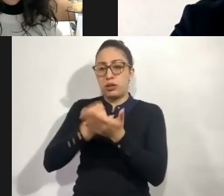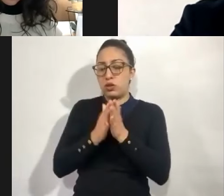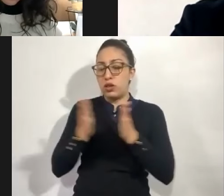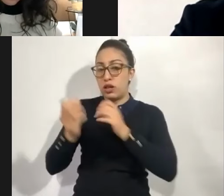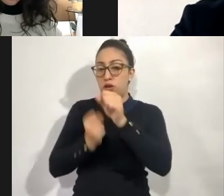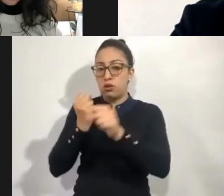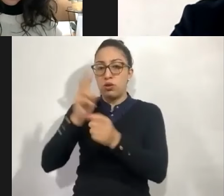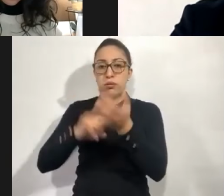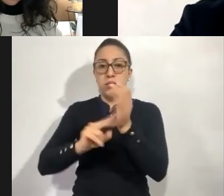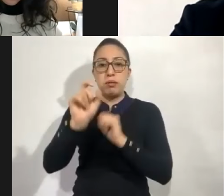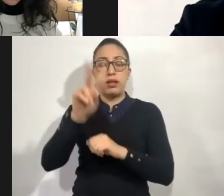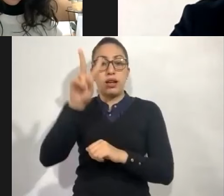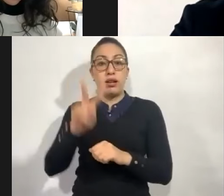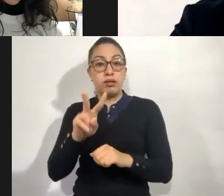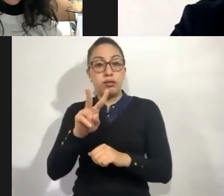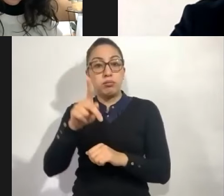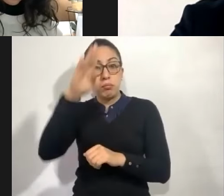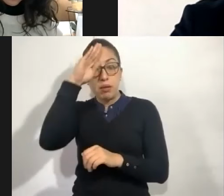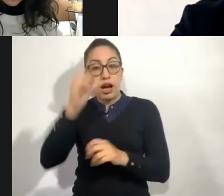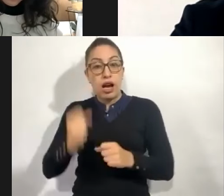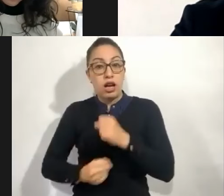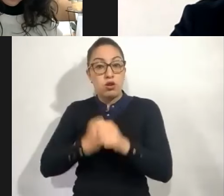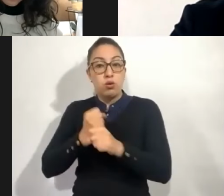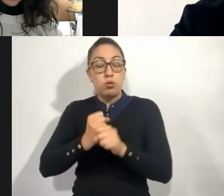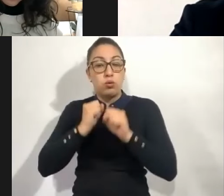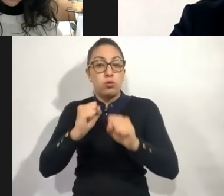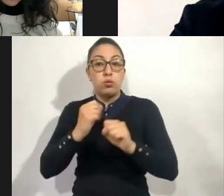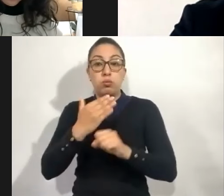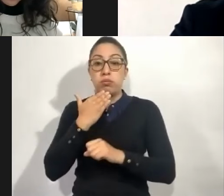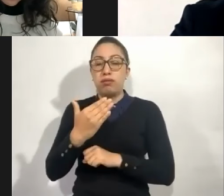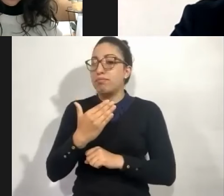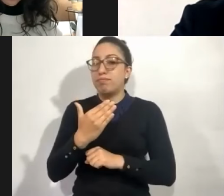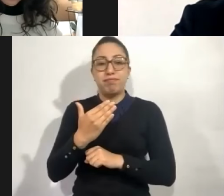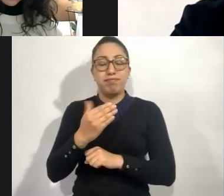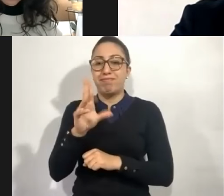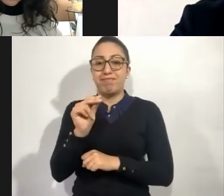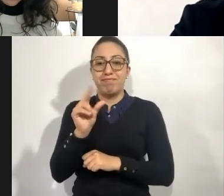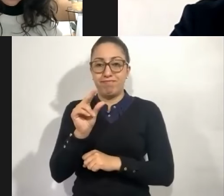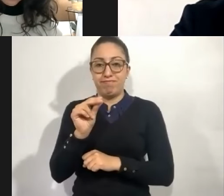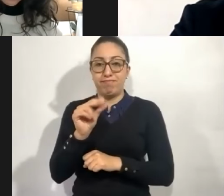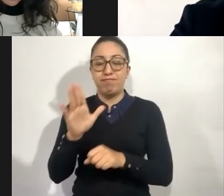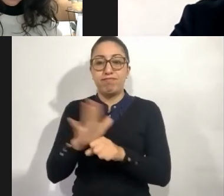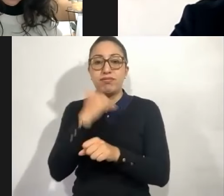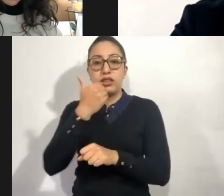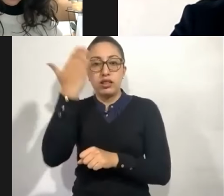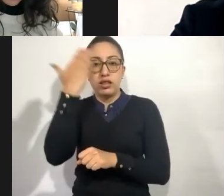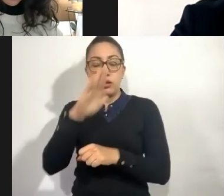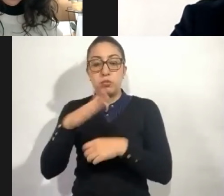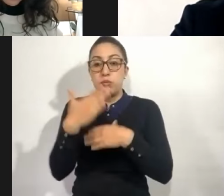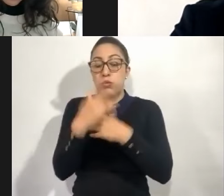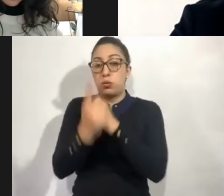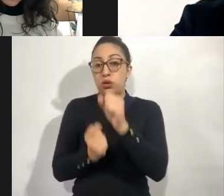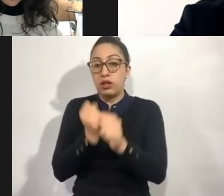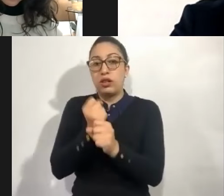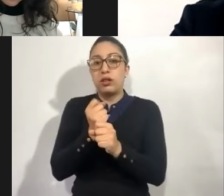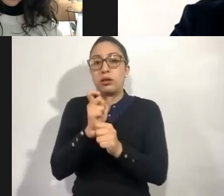Por ende, las facilidades que el proyecto presenta para el cumplimiento de esta obligación para el próximo año se torna